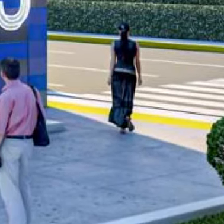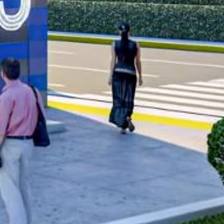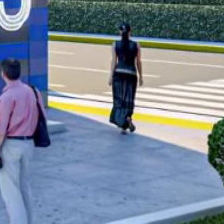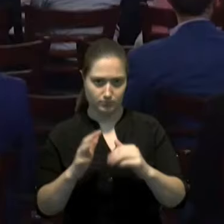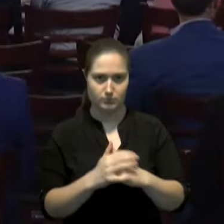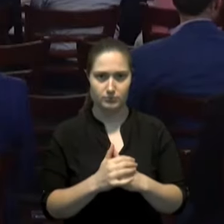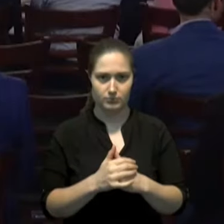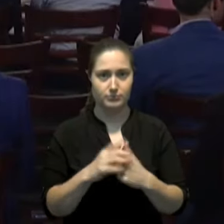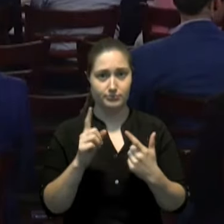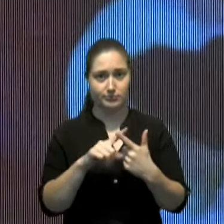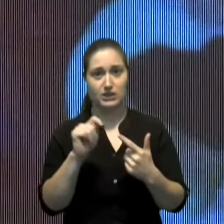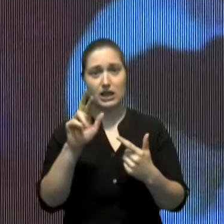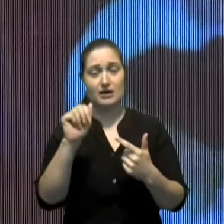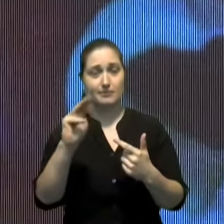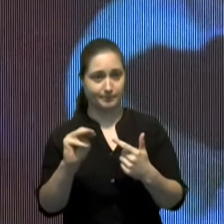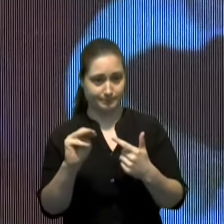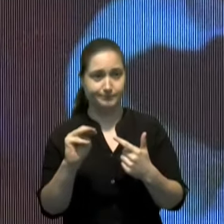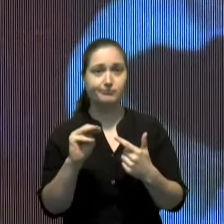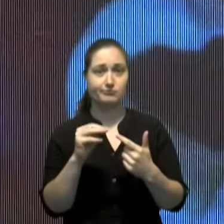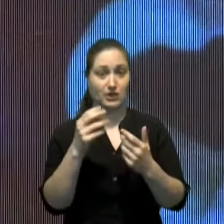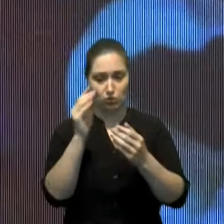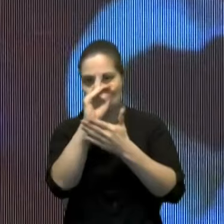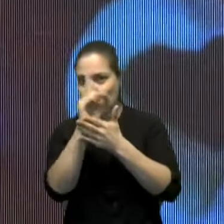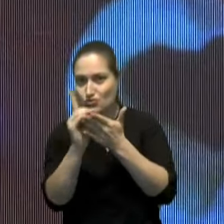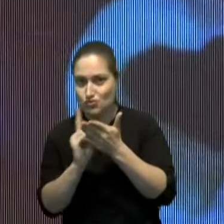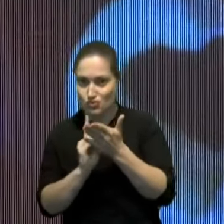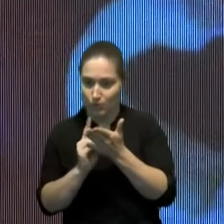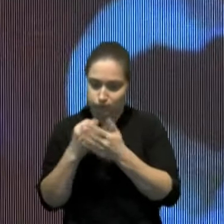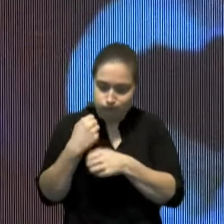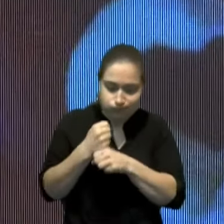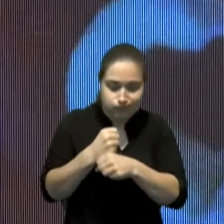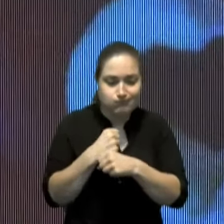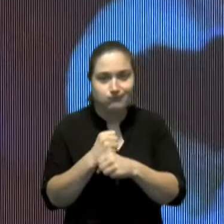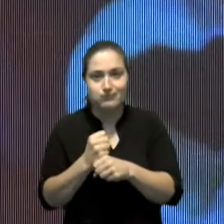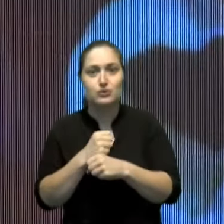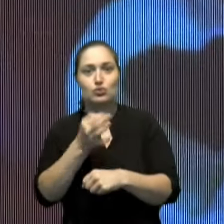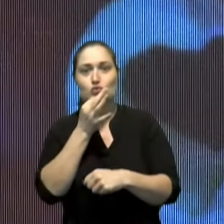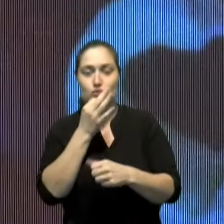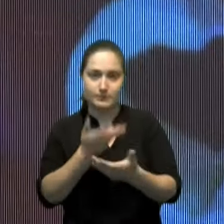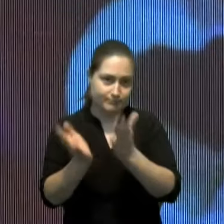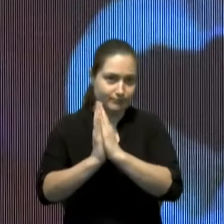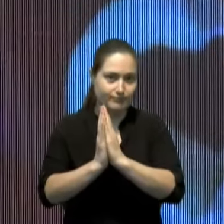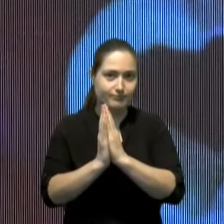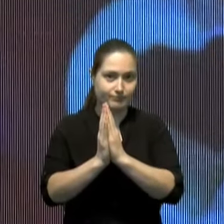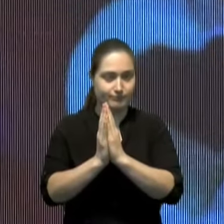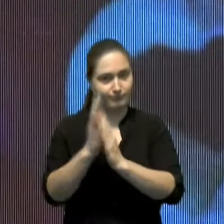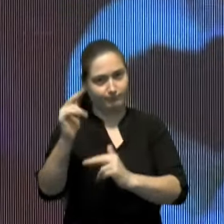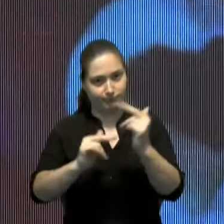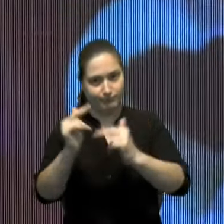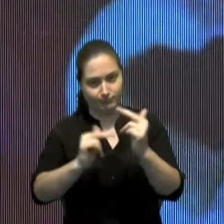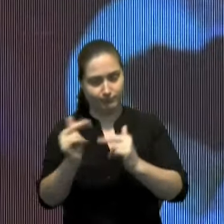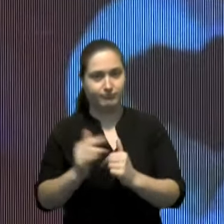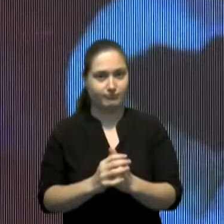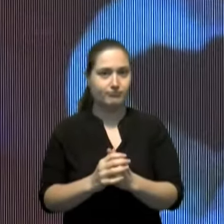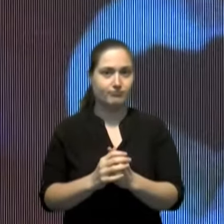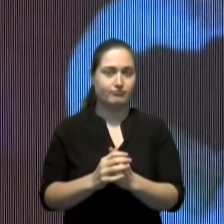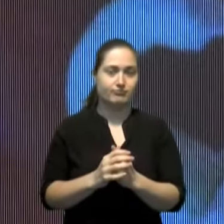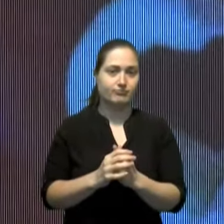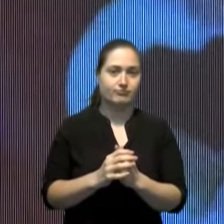de Estado. Está el tram, que está terminando su diseño para también pasar a licitación, que va a